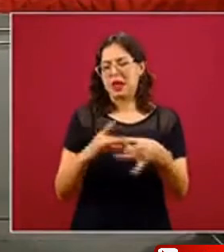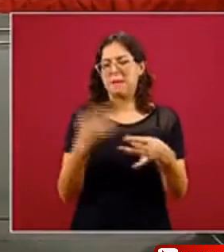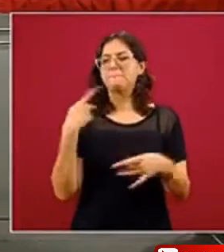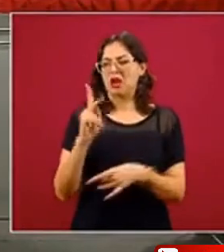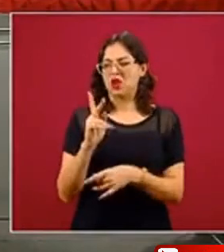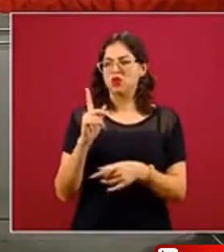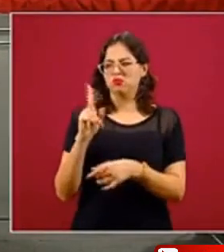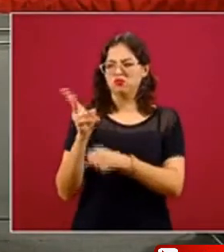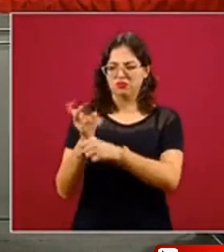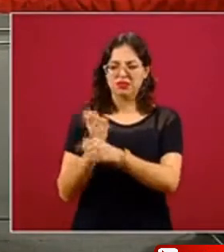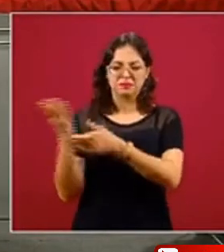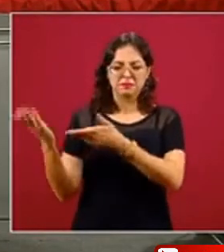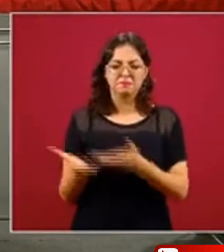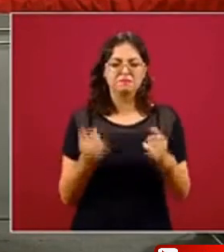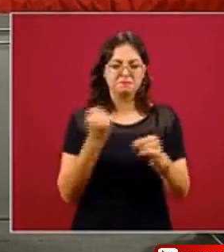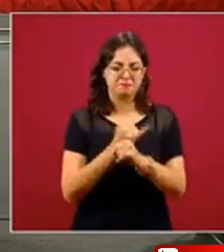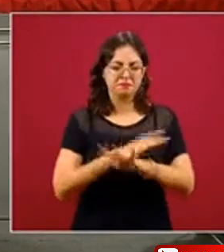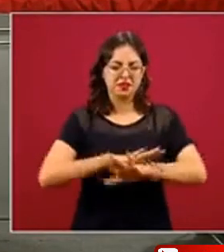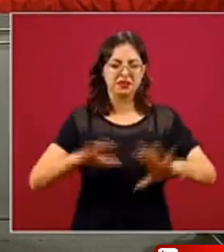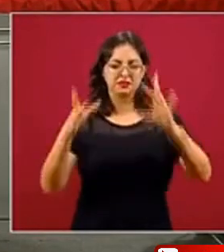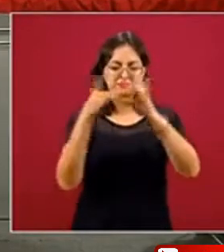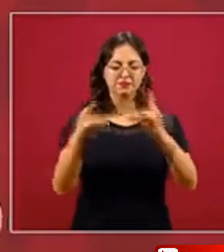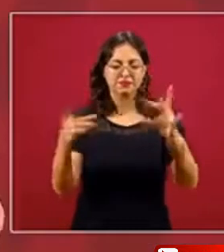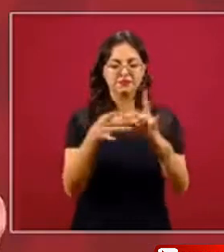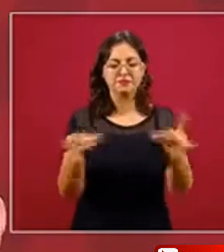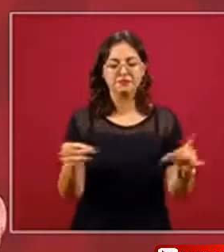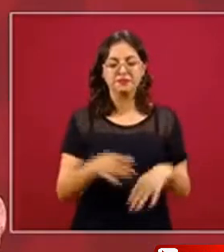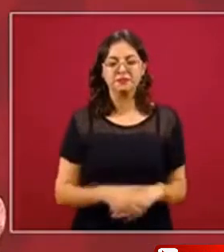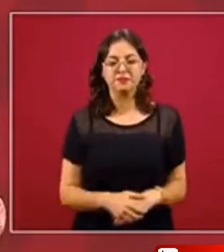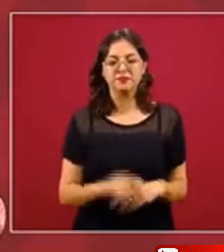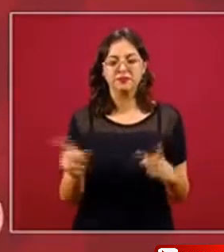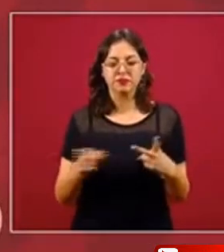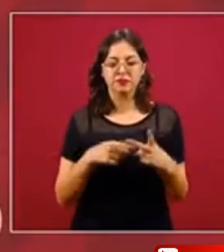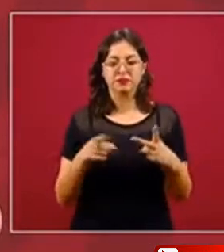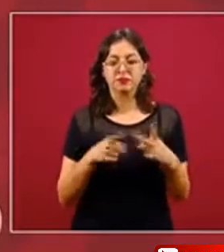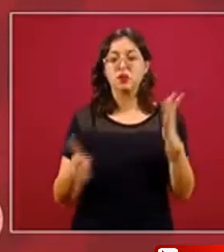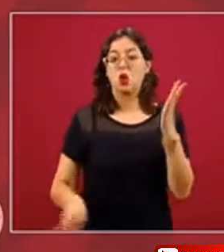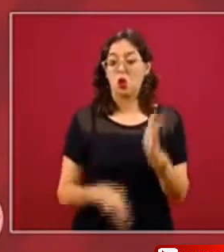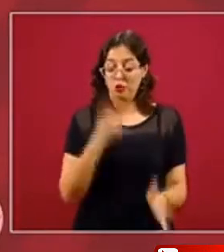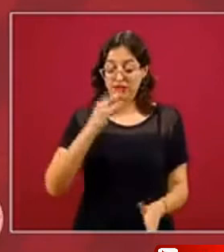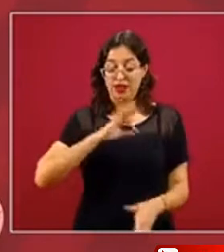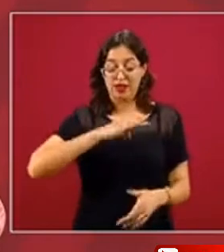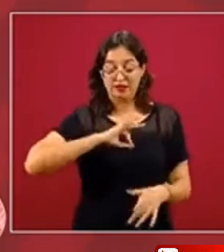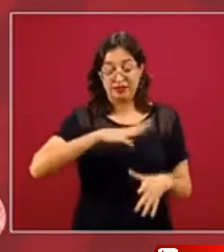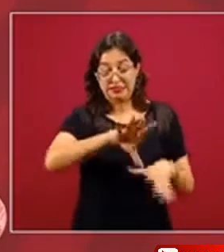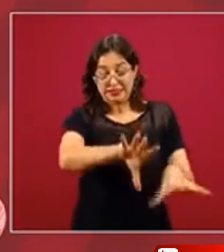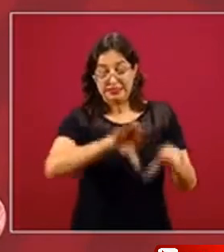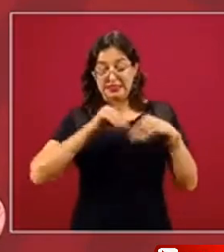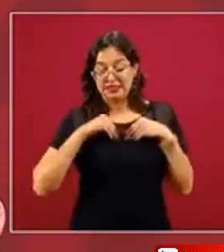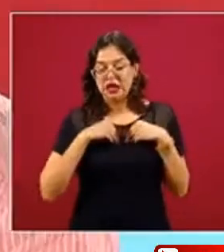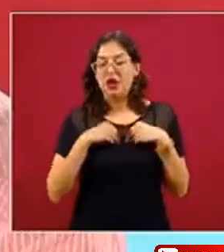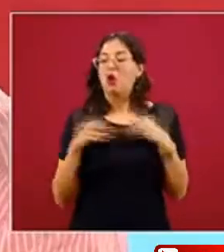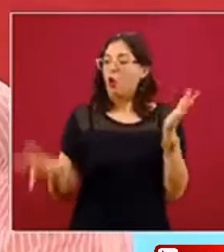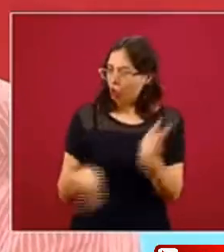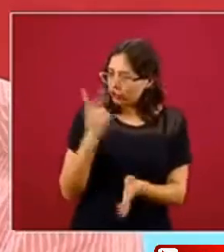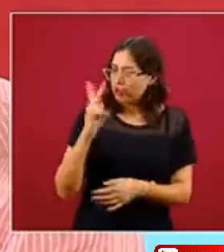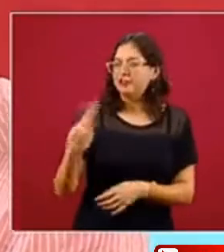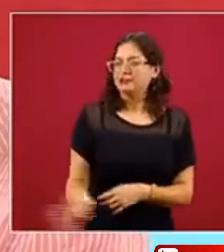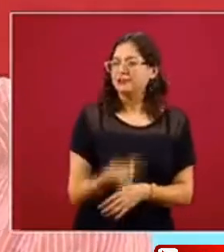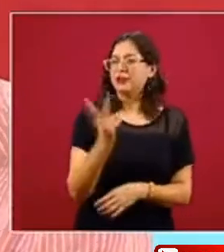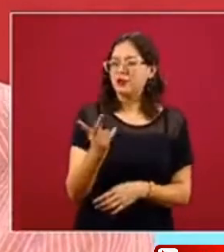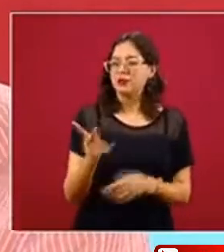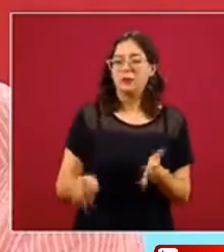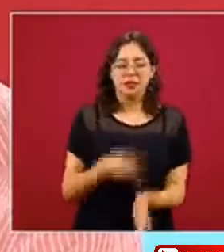actualización. Y sobre volverse a infectar. Gracias por recordar esta pregunta. Vale la pena